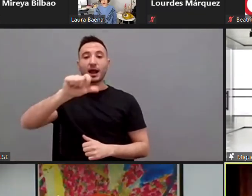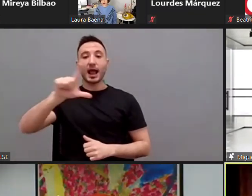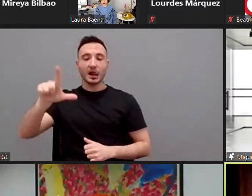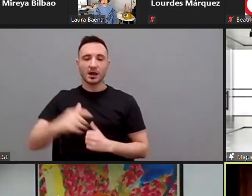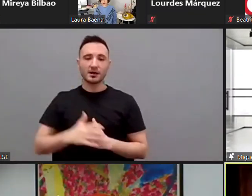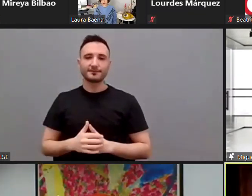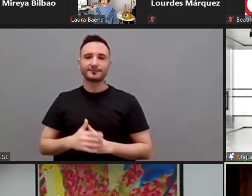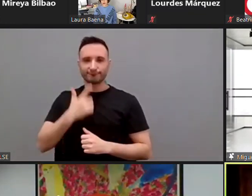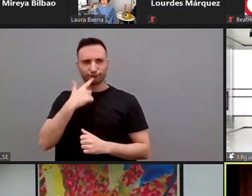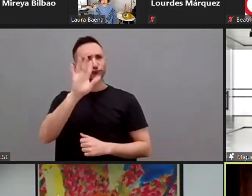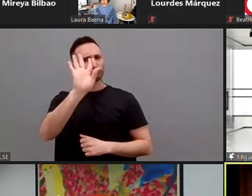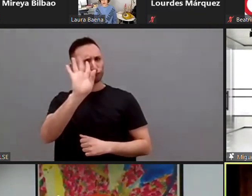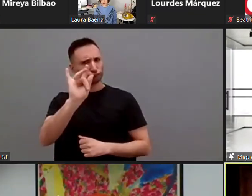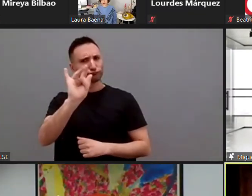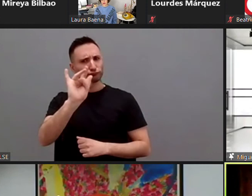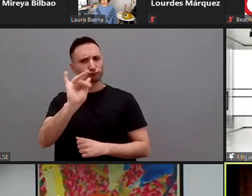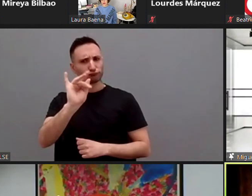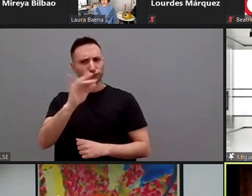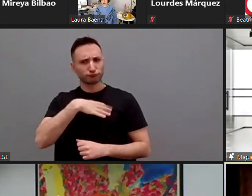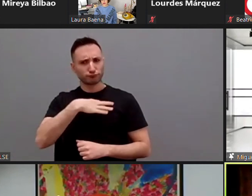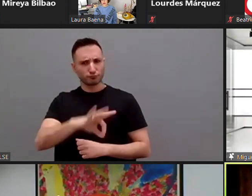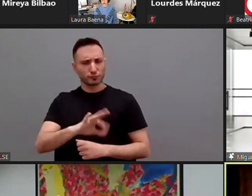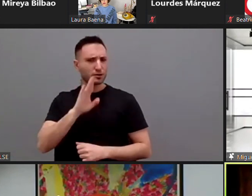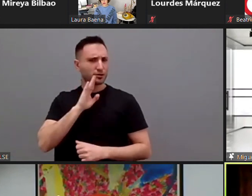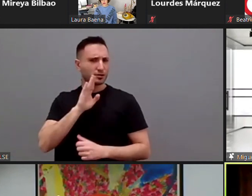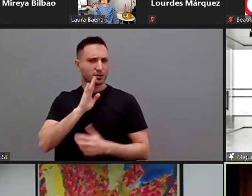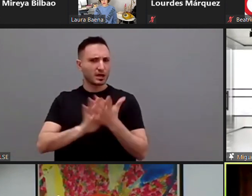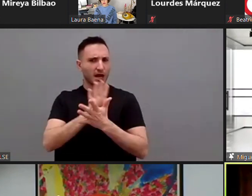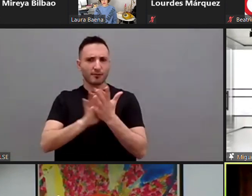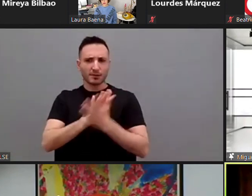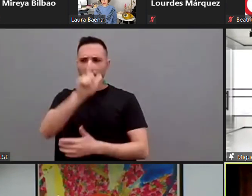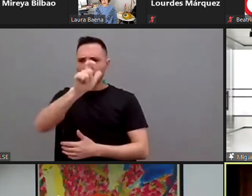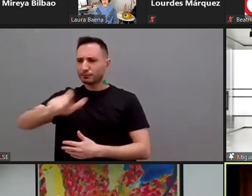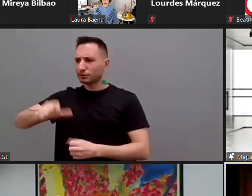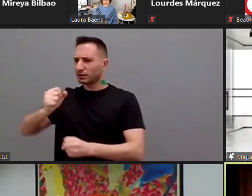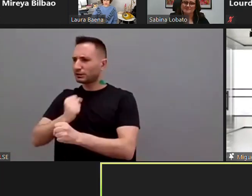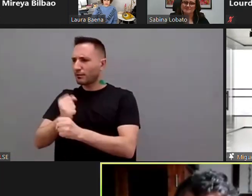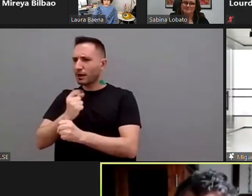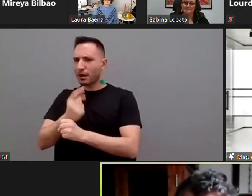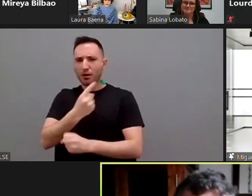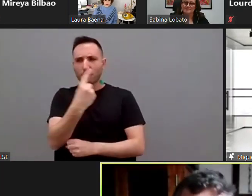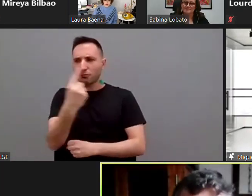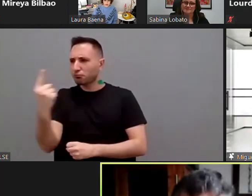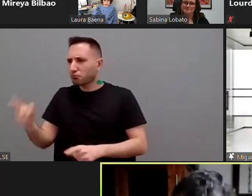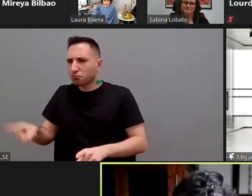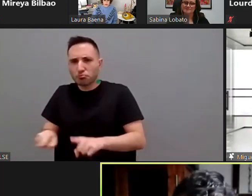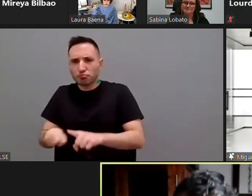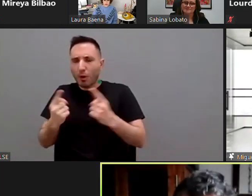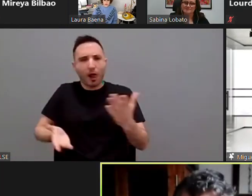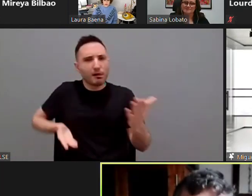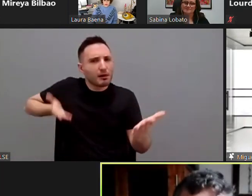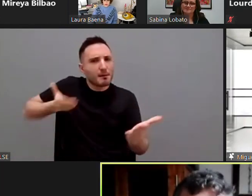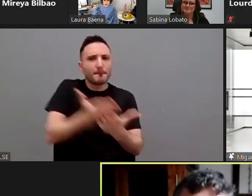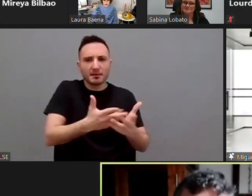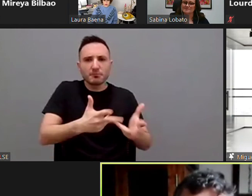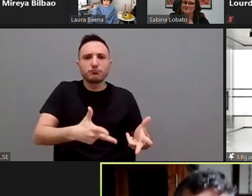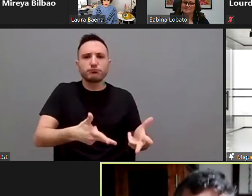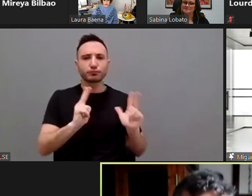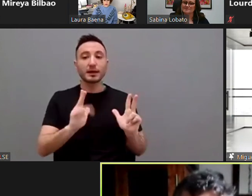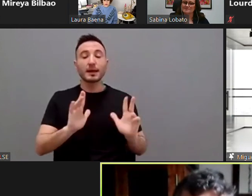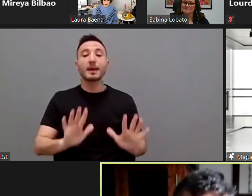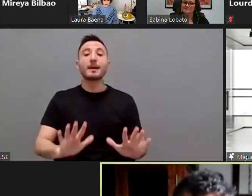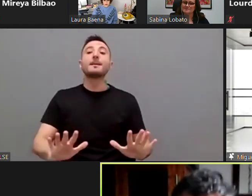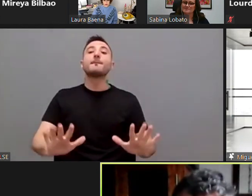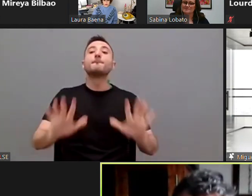ha comentado, cualquier trabajador lo puede pedir actualmente. Eso sí, no se puede